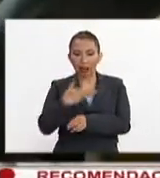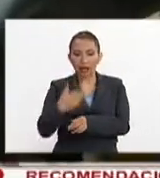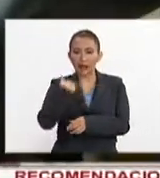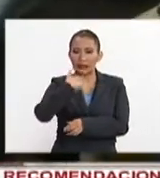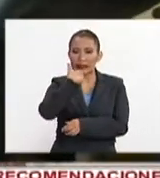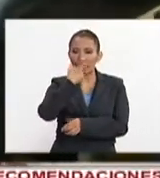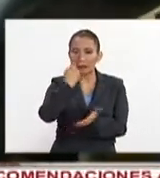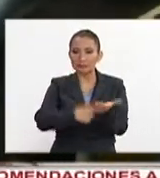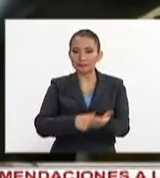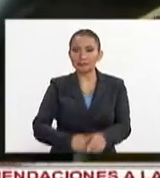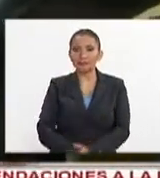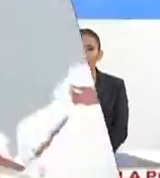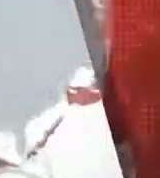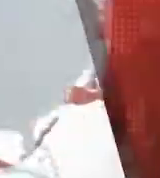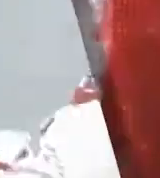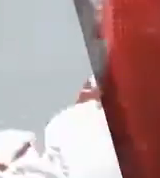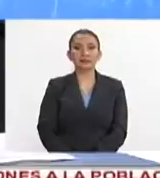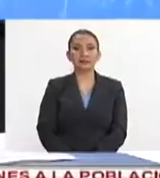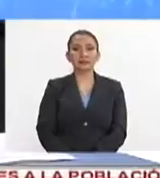Reino Unido.